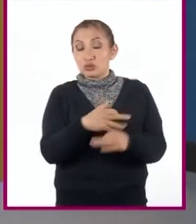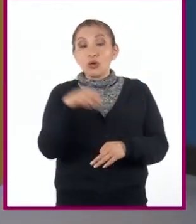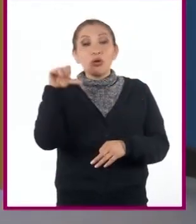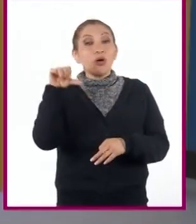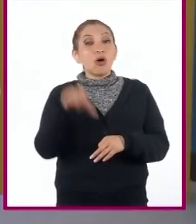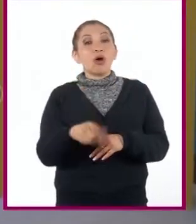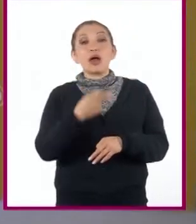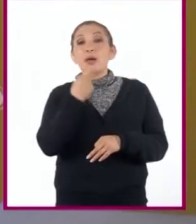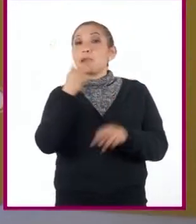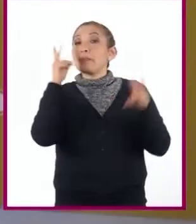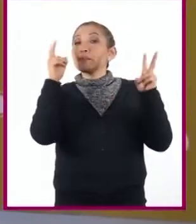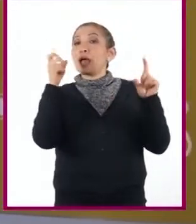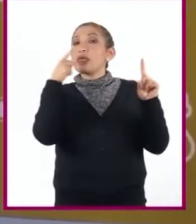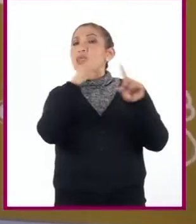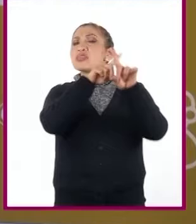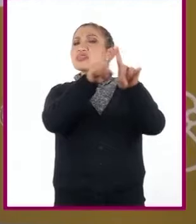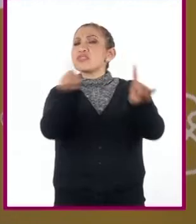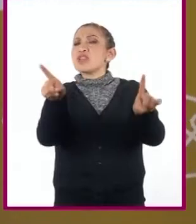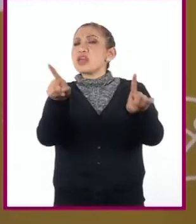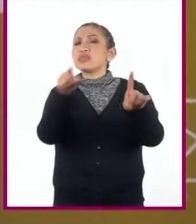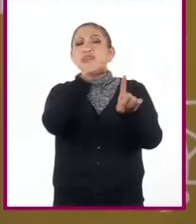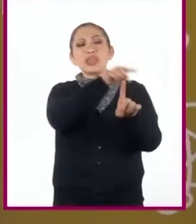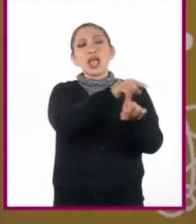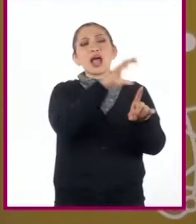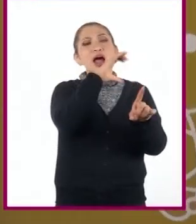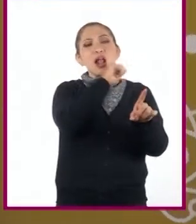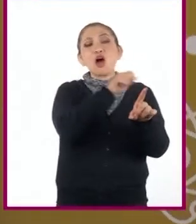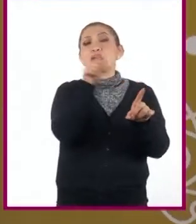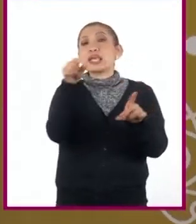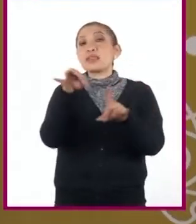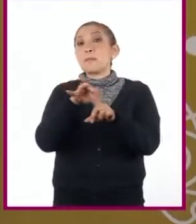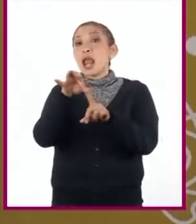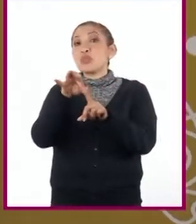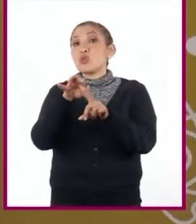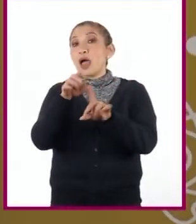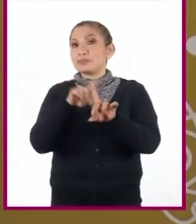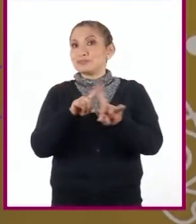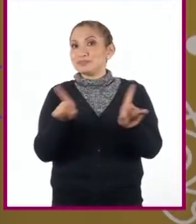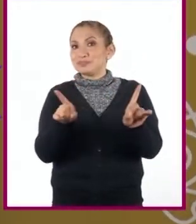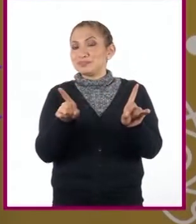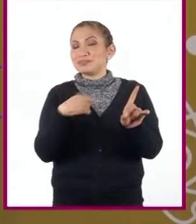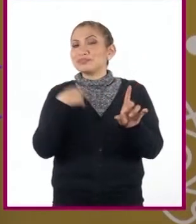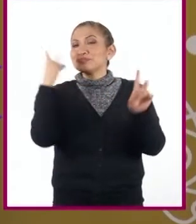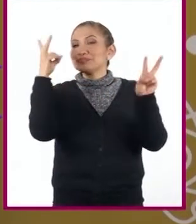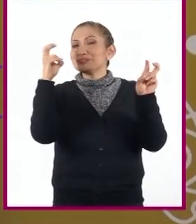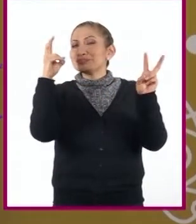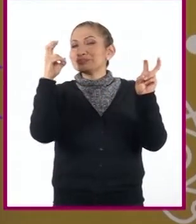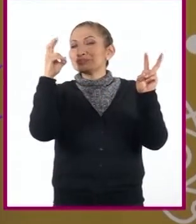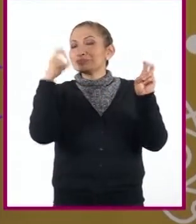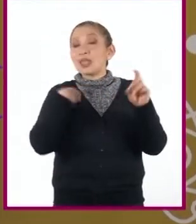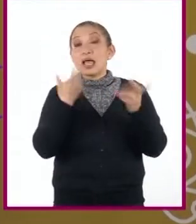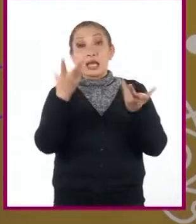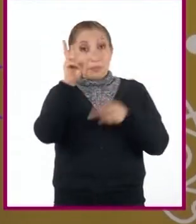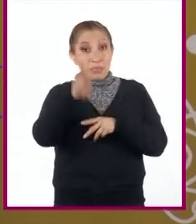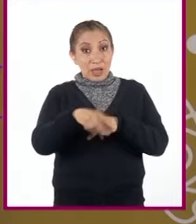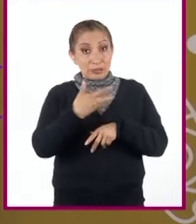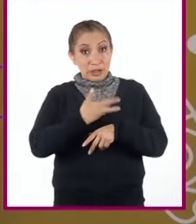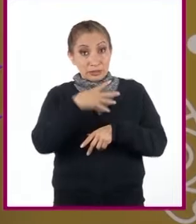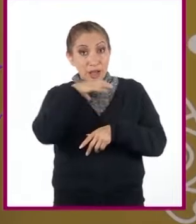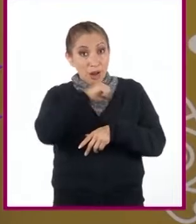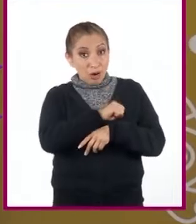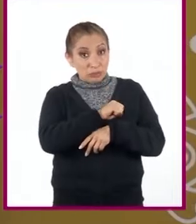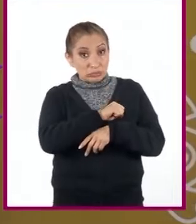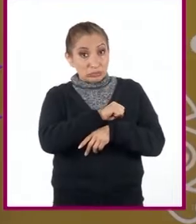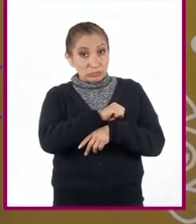de hoy hablaremos sobre la diferencia entre el calor y la temperatura. El título del programa es ¿Realmente tienes